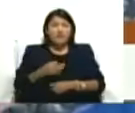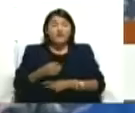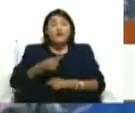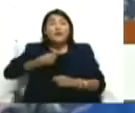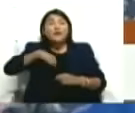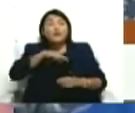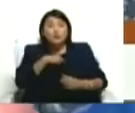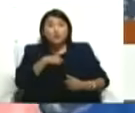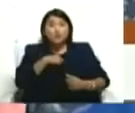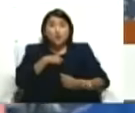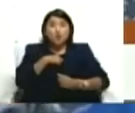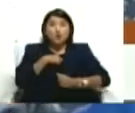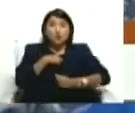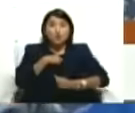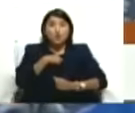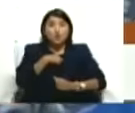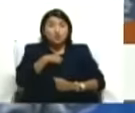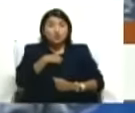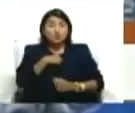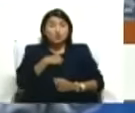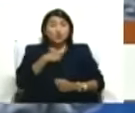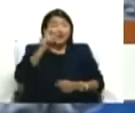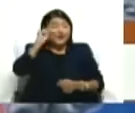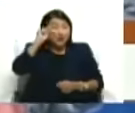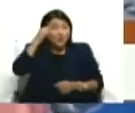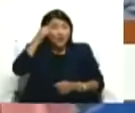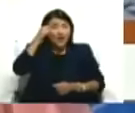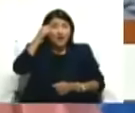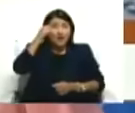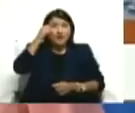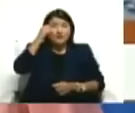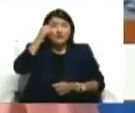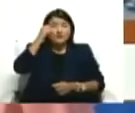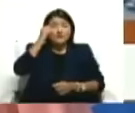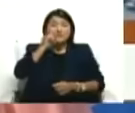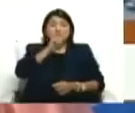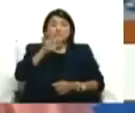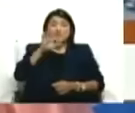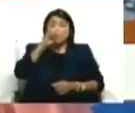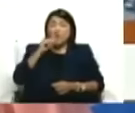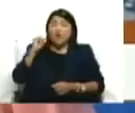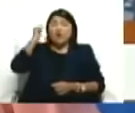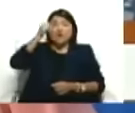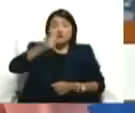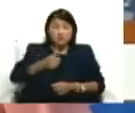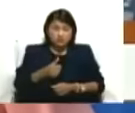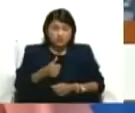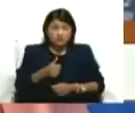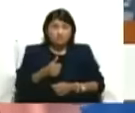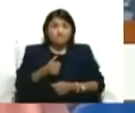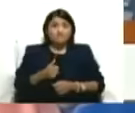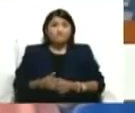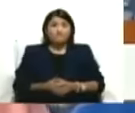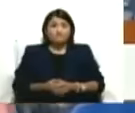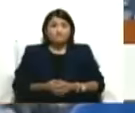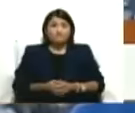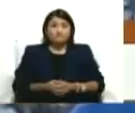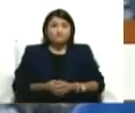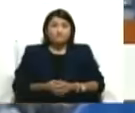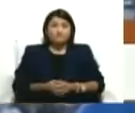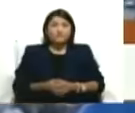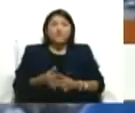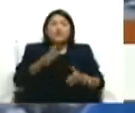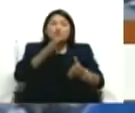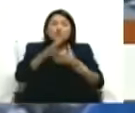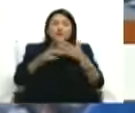que leer, recordar lo que han sido estos 25 años de construcción, de